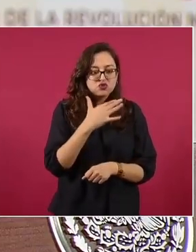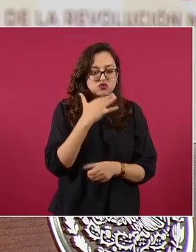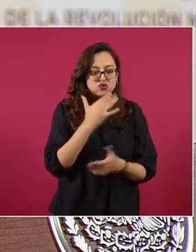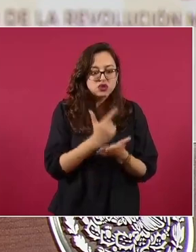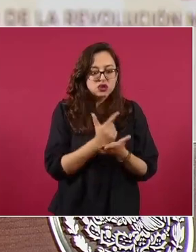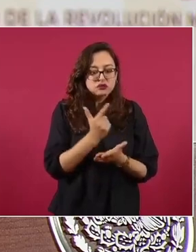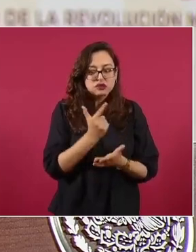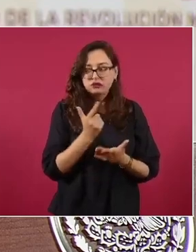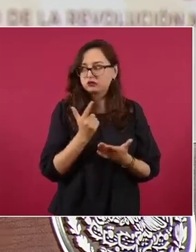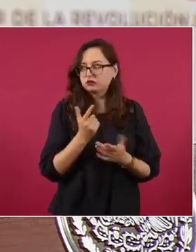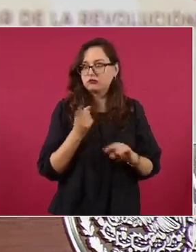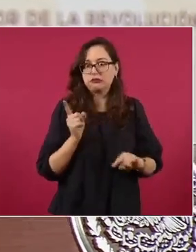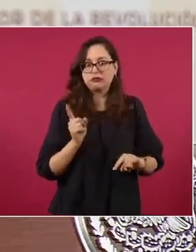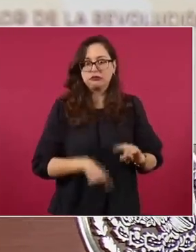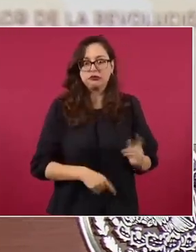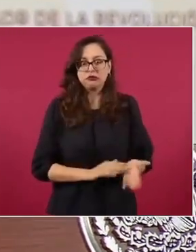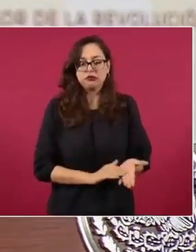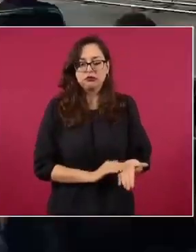Entonces,